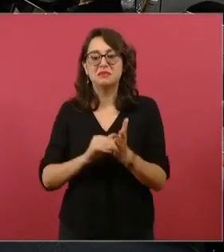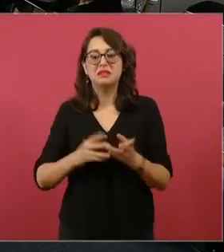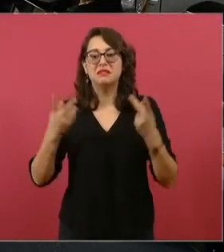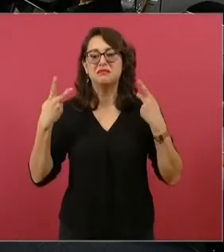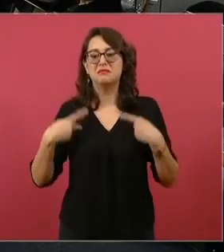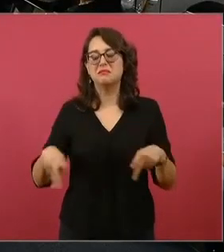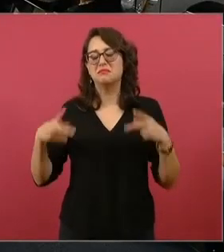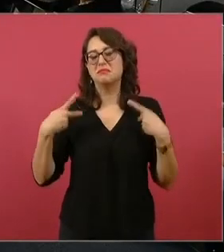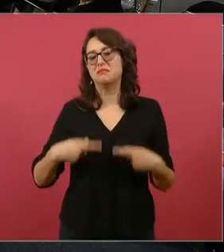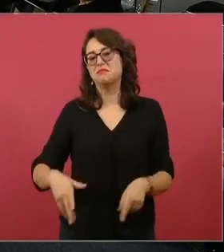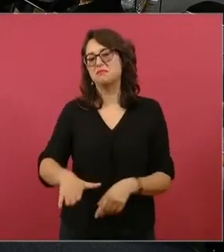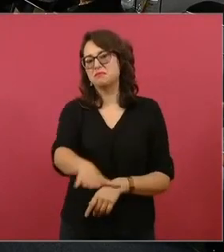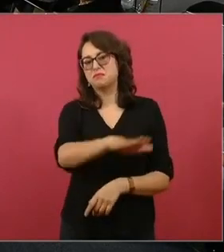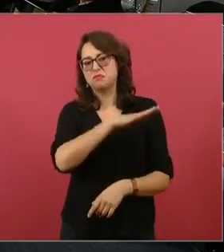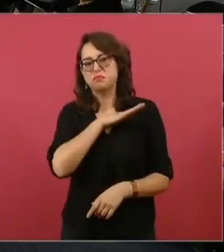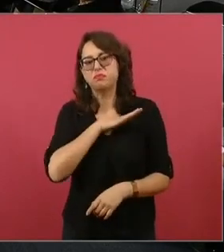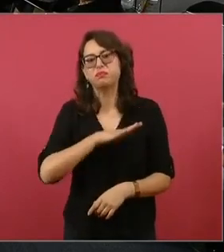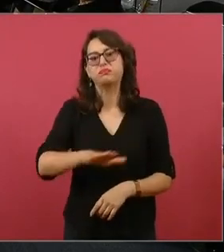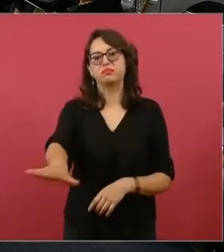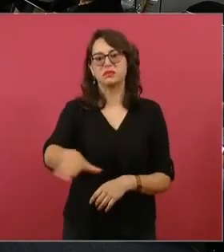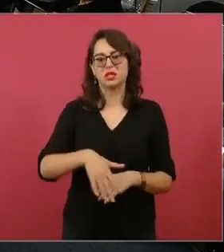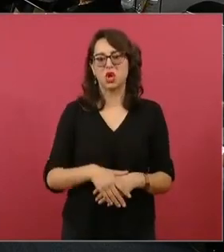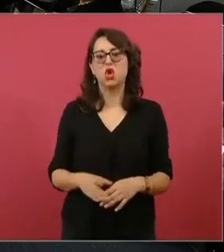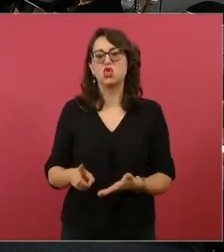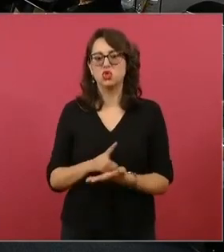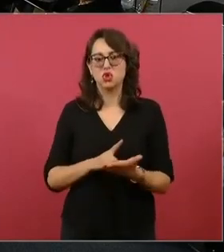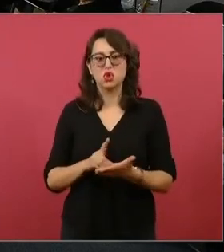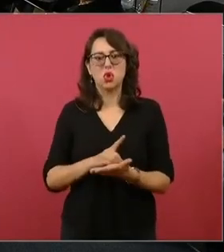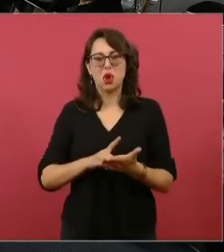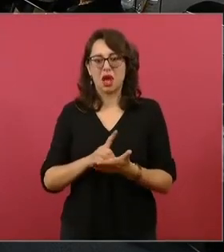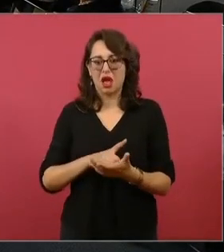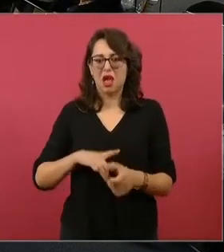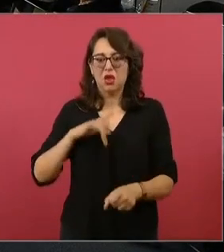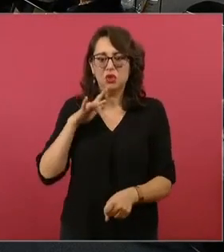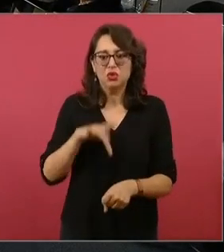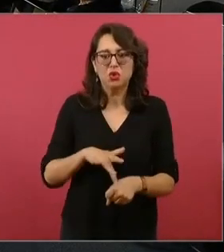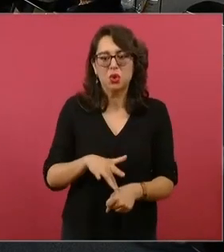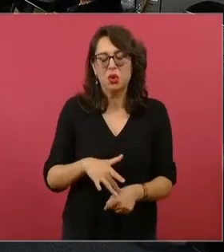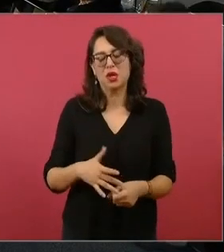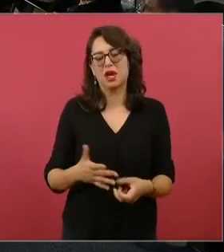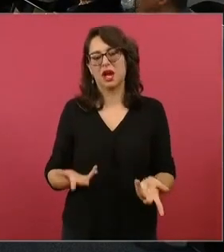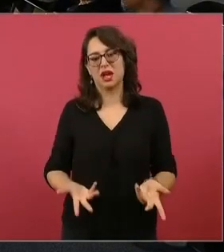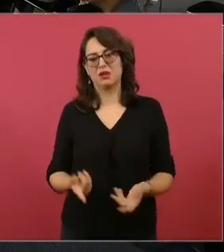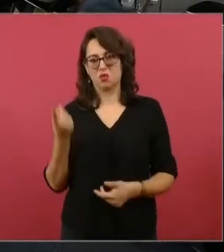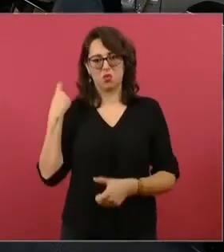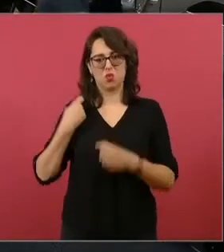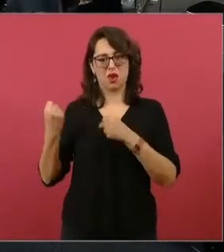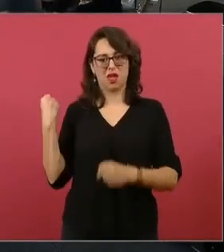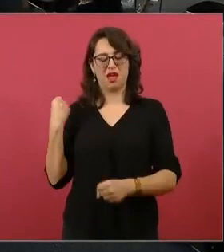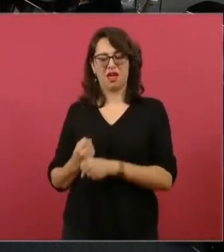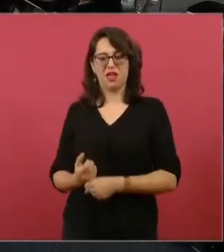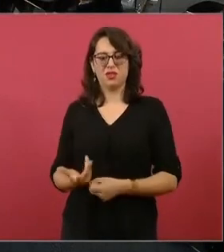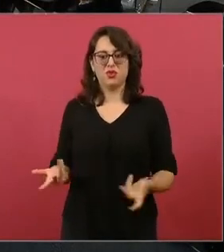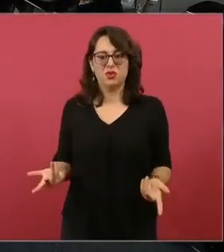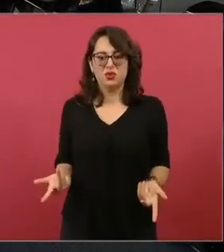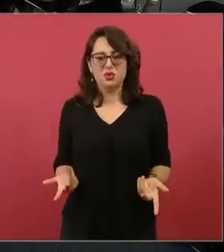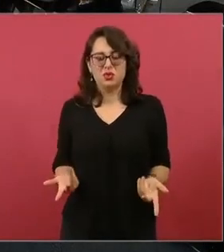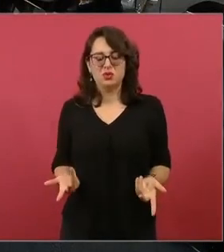110,000 muertos por fentanilo en Estados Unidos en el 2022.